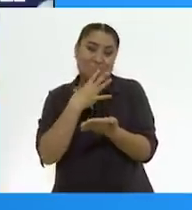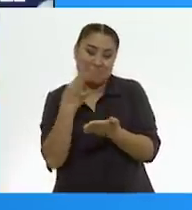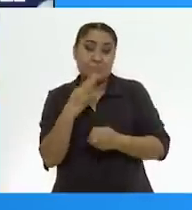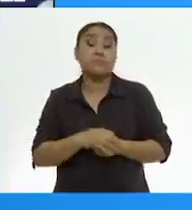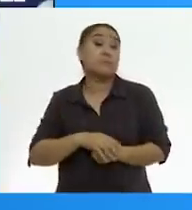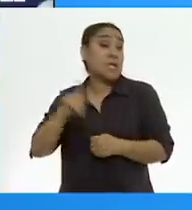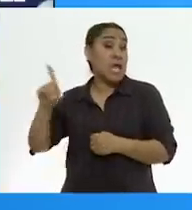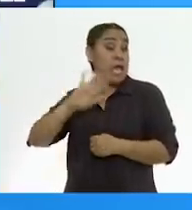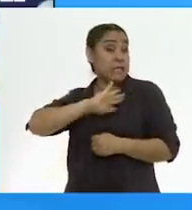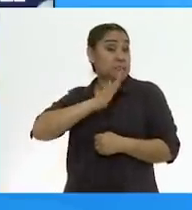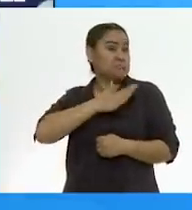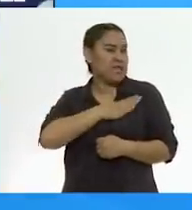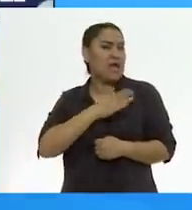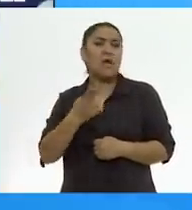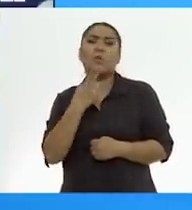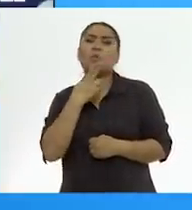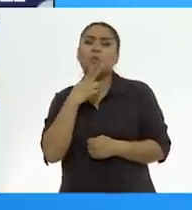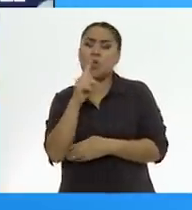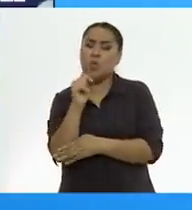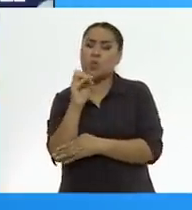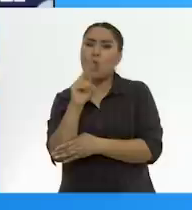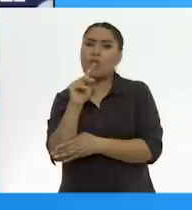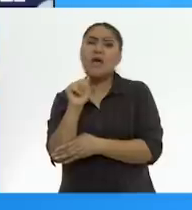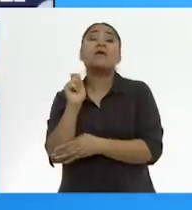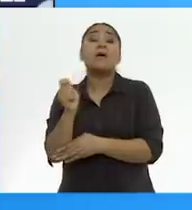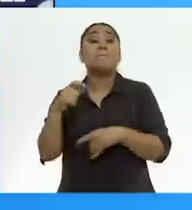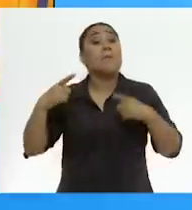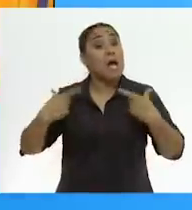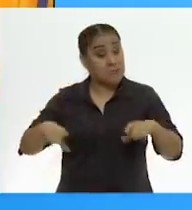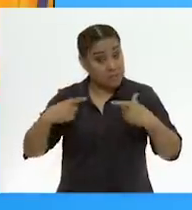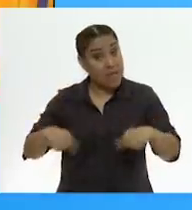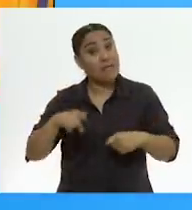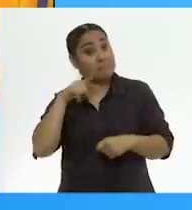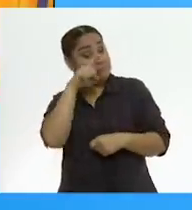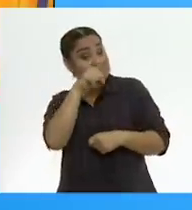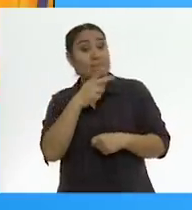Y en España usan esta palabra para nombrar un pastel.